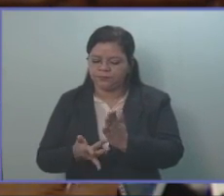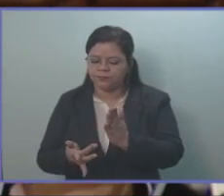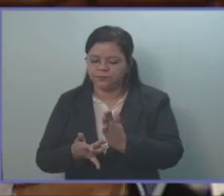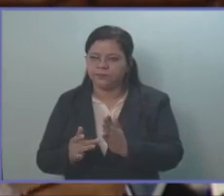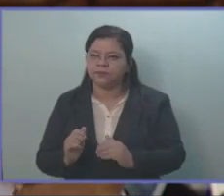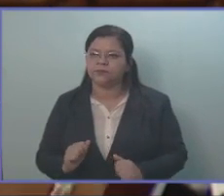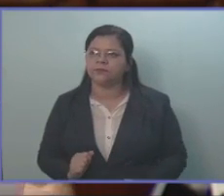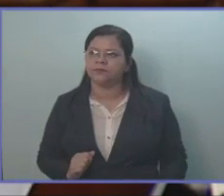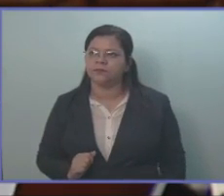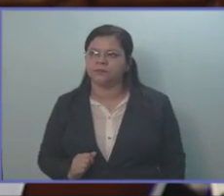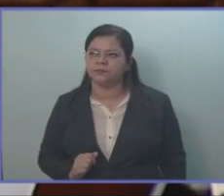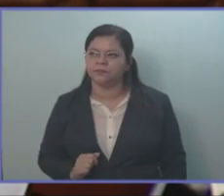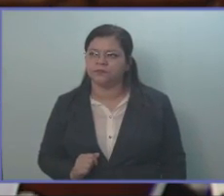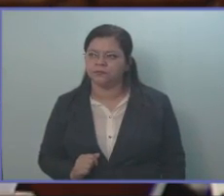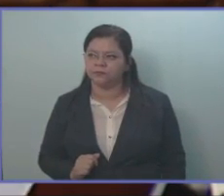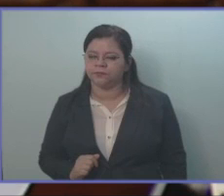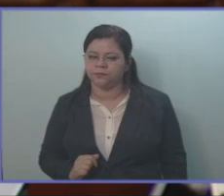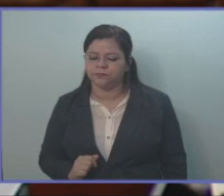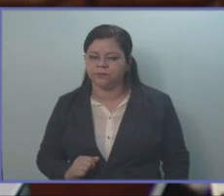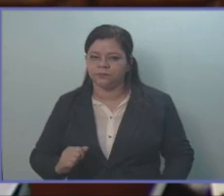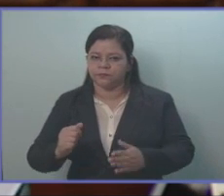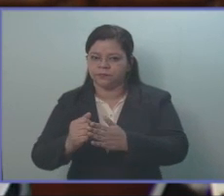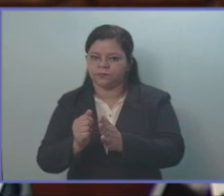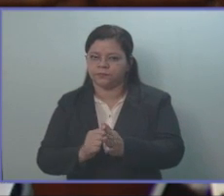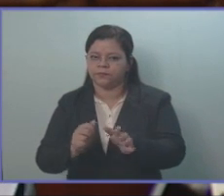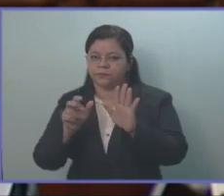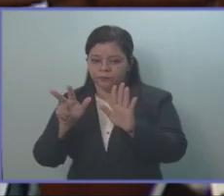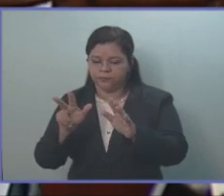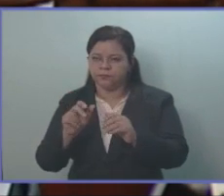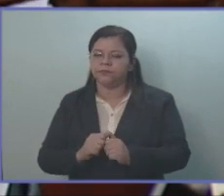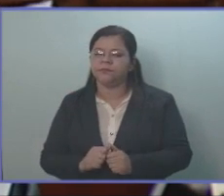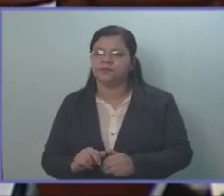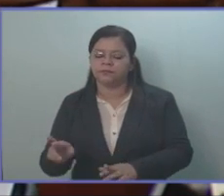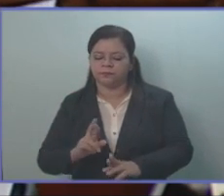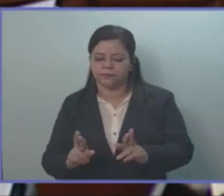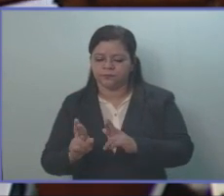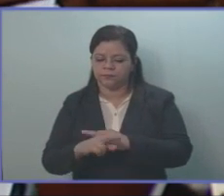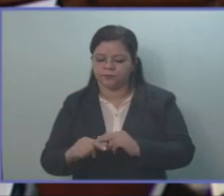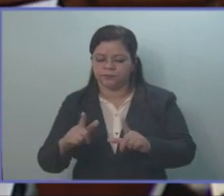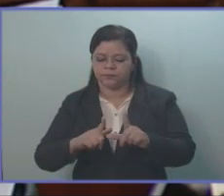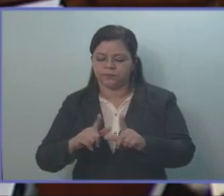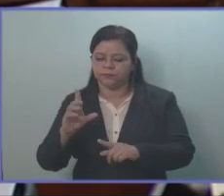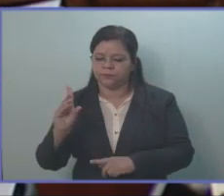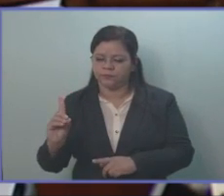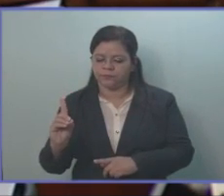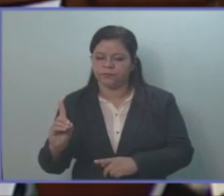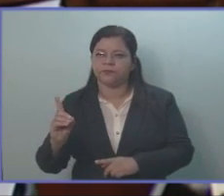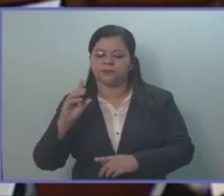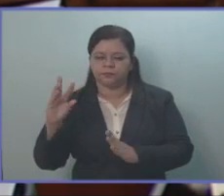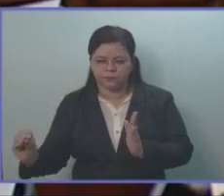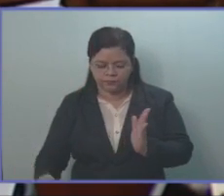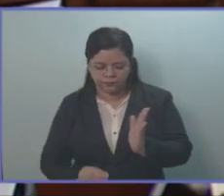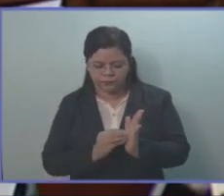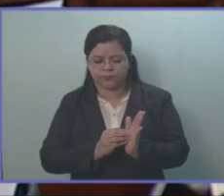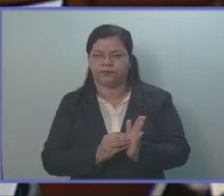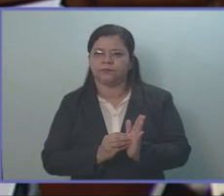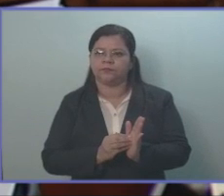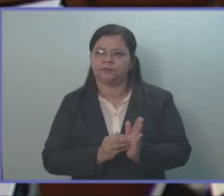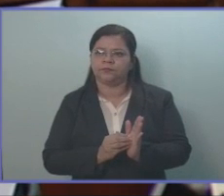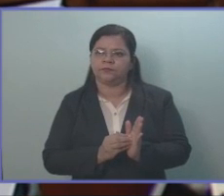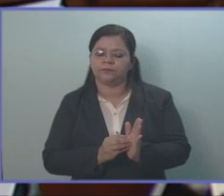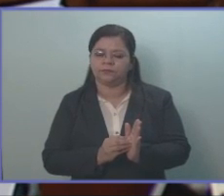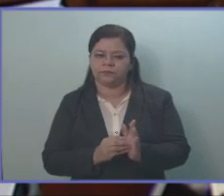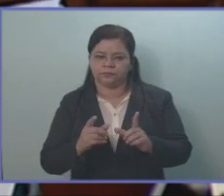de dicha ley. Artículo 8. Refórmese el literal B y adiciónese